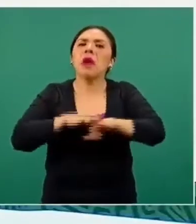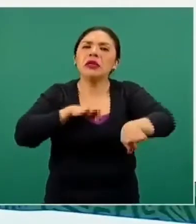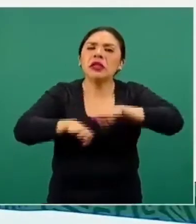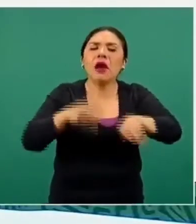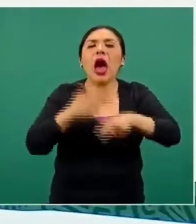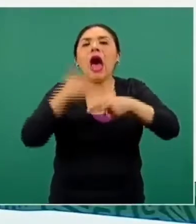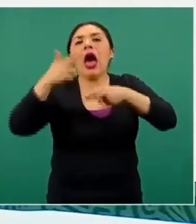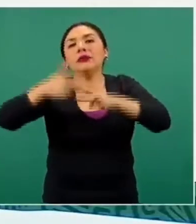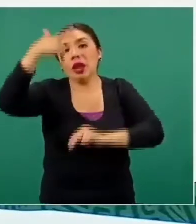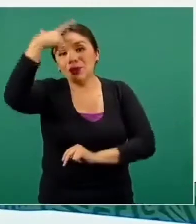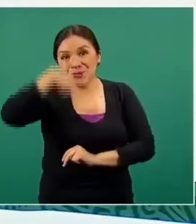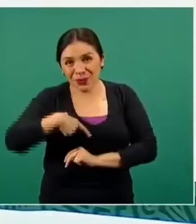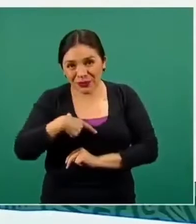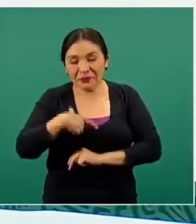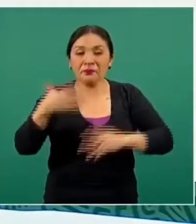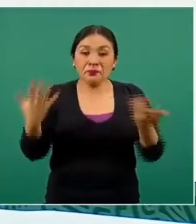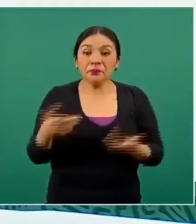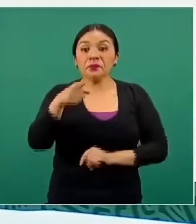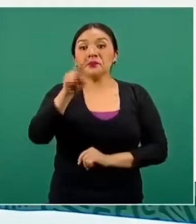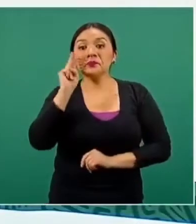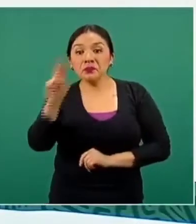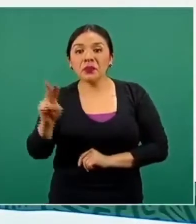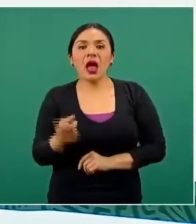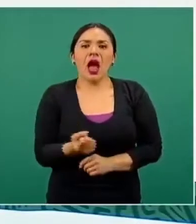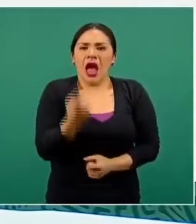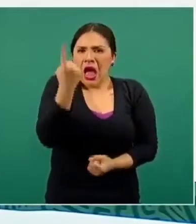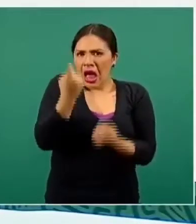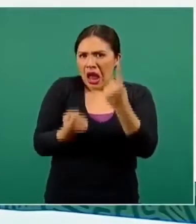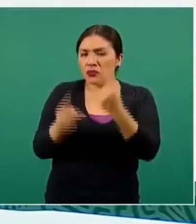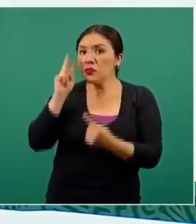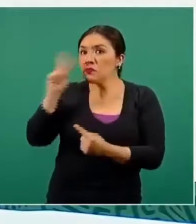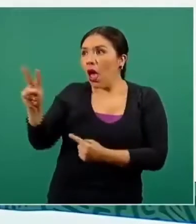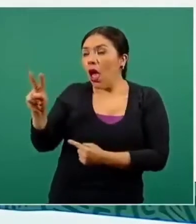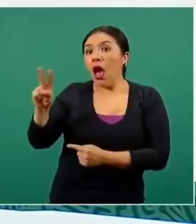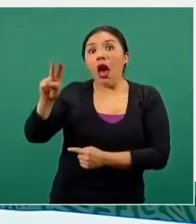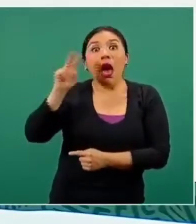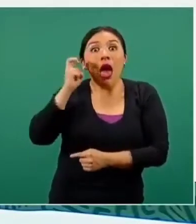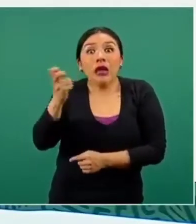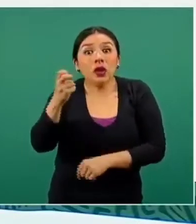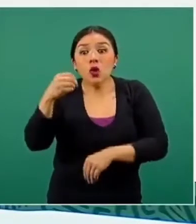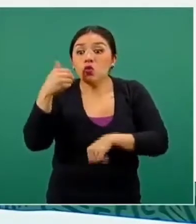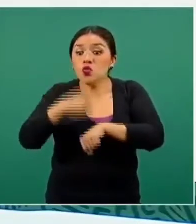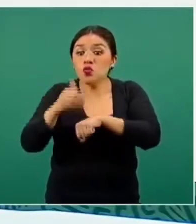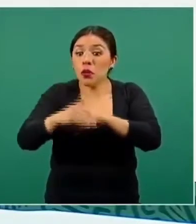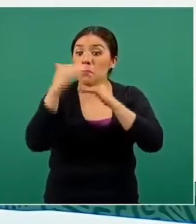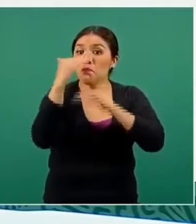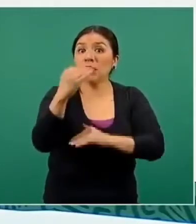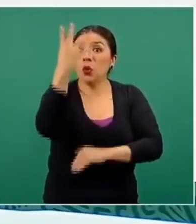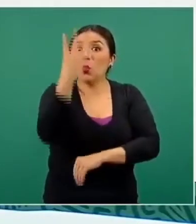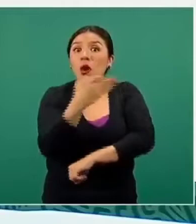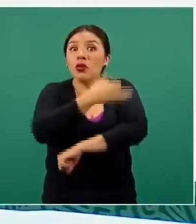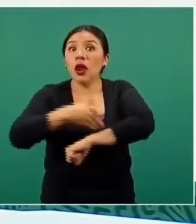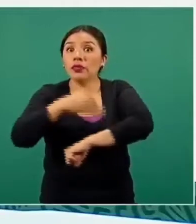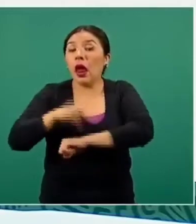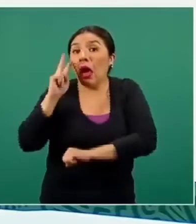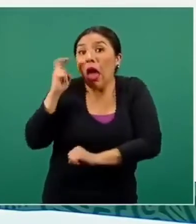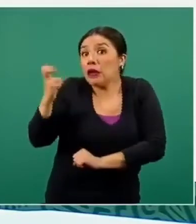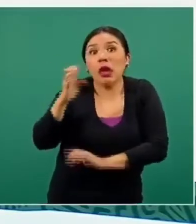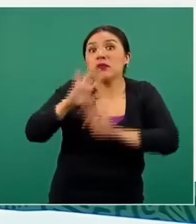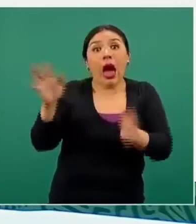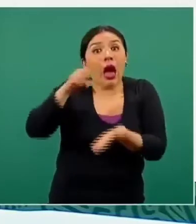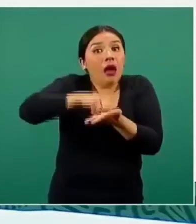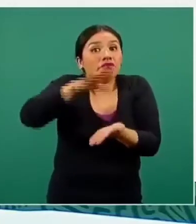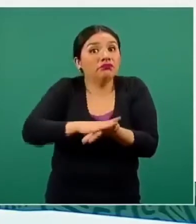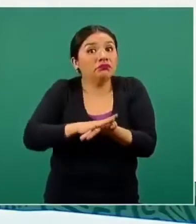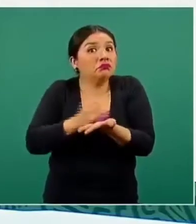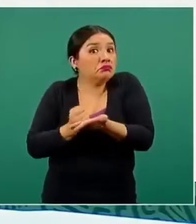la noche. Hemos visto que en muchos medios toman esta cifra de las 4 de la tarde y ya no la actualizan. Entonces, probablemente